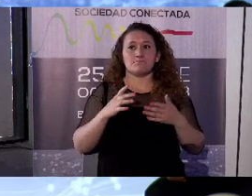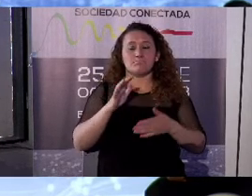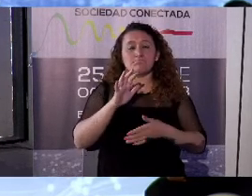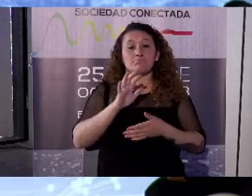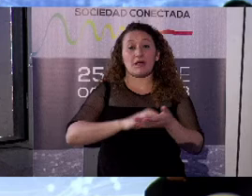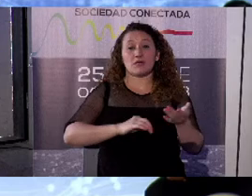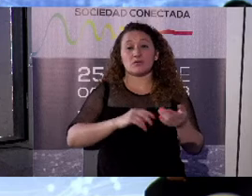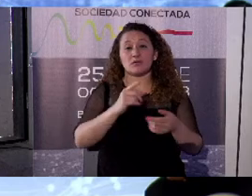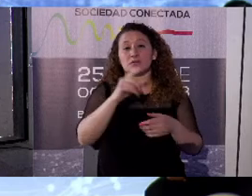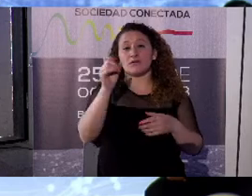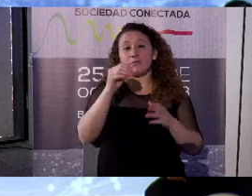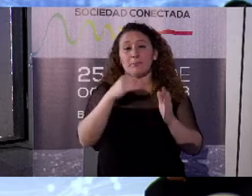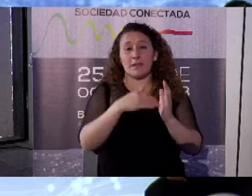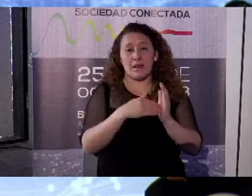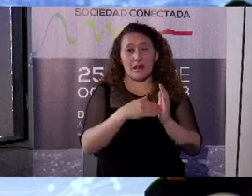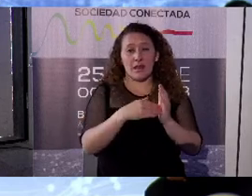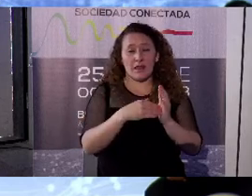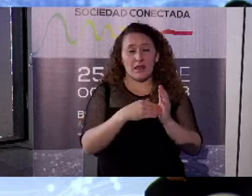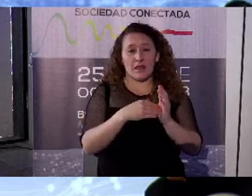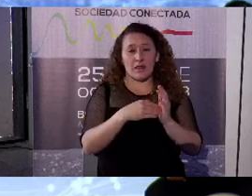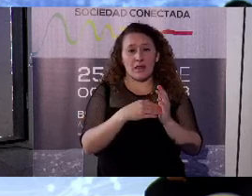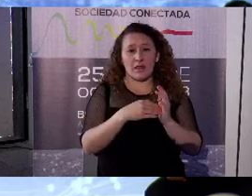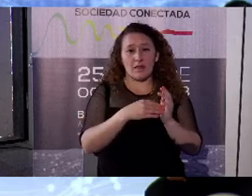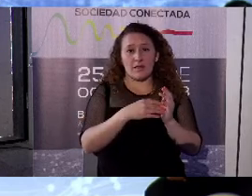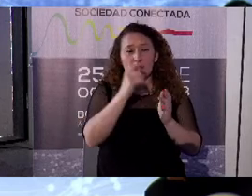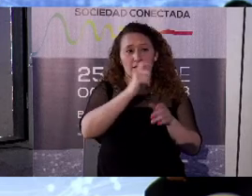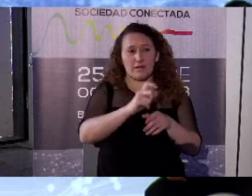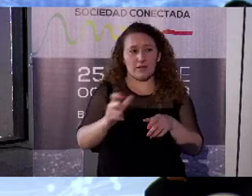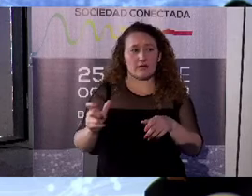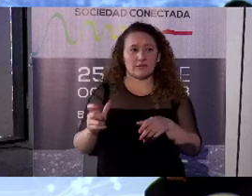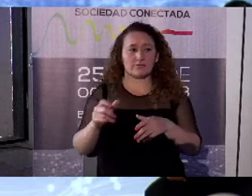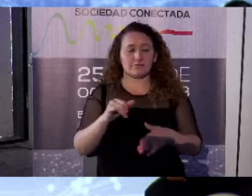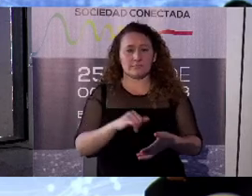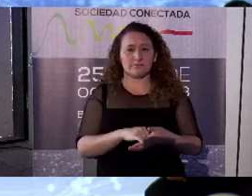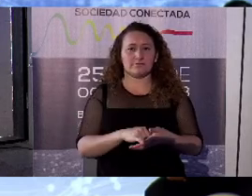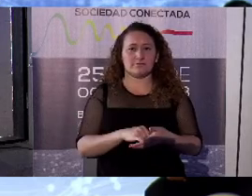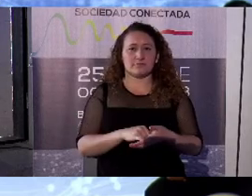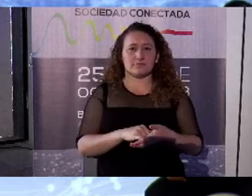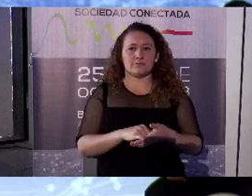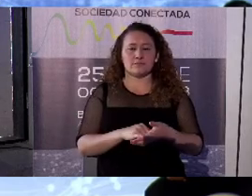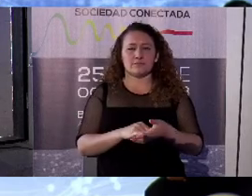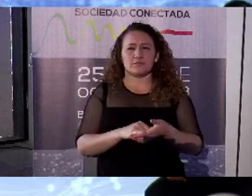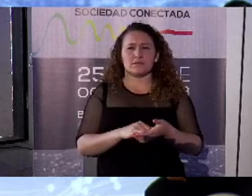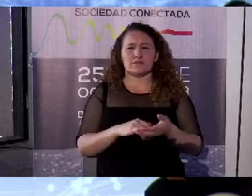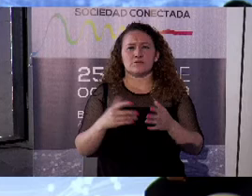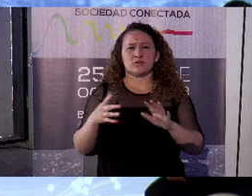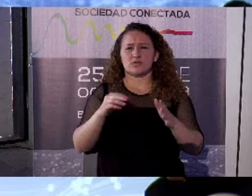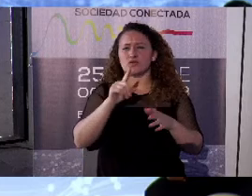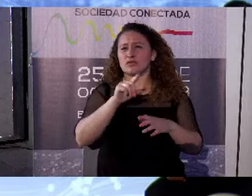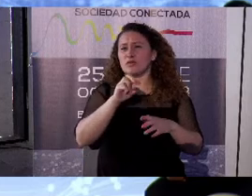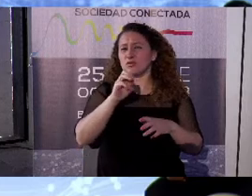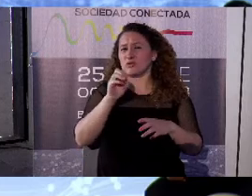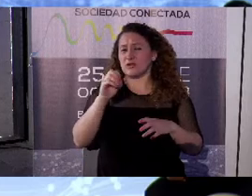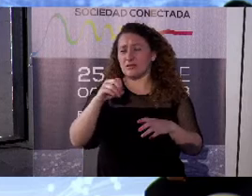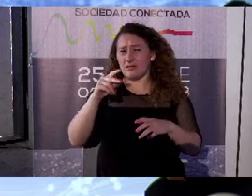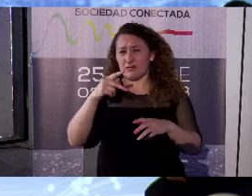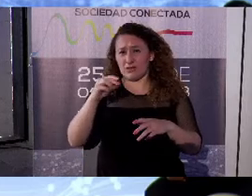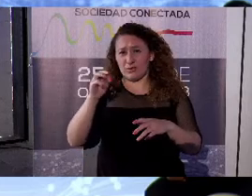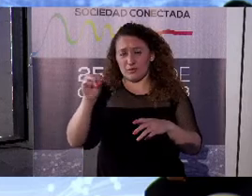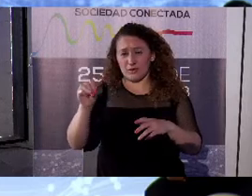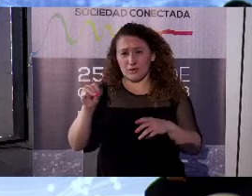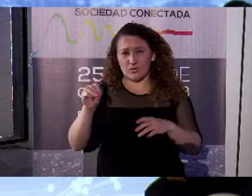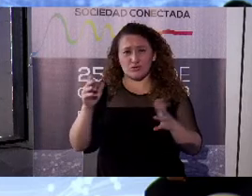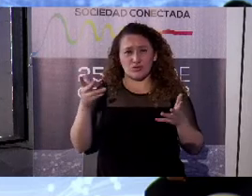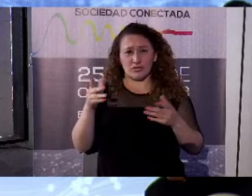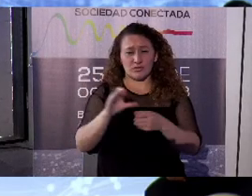habitantes y por ejemplo hay un radio de excepción de 180 km desde la ciudad Autónoma de Buenos Aires y una